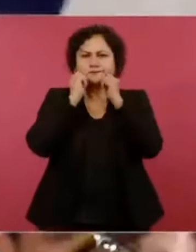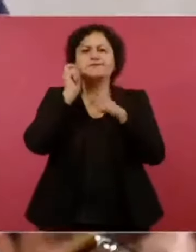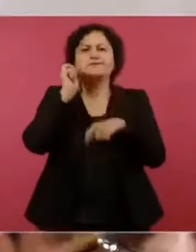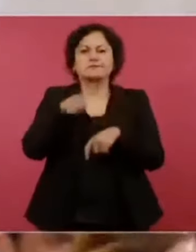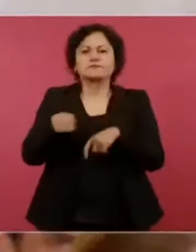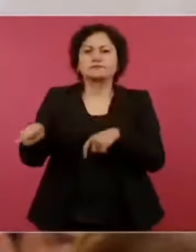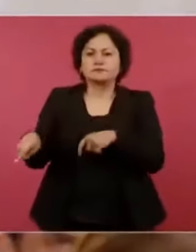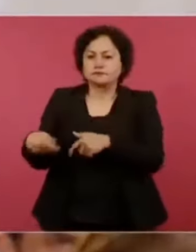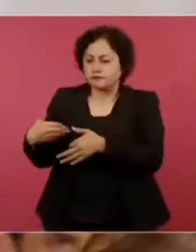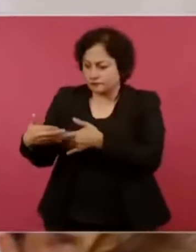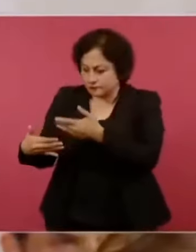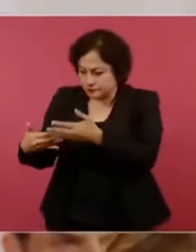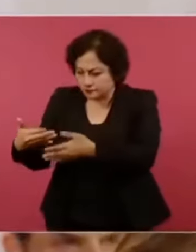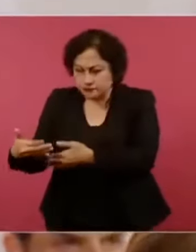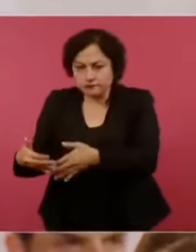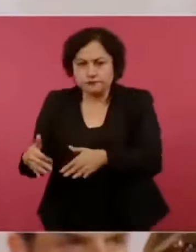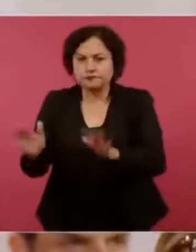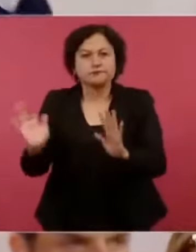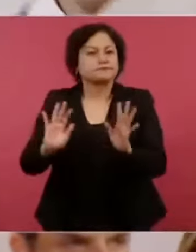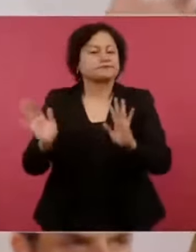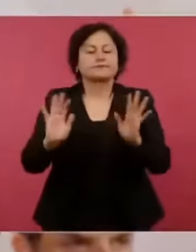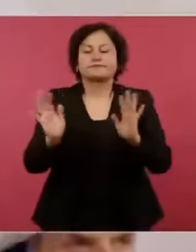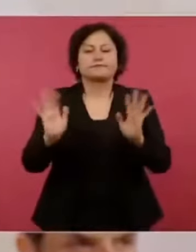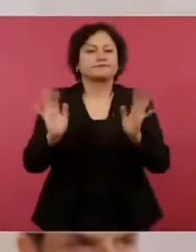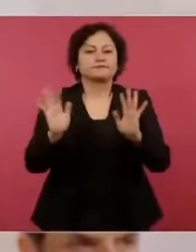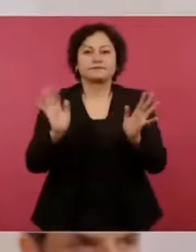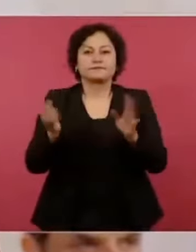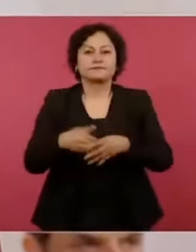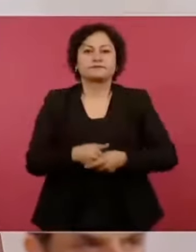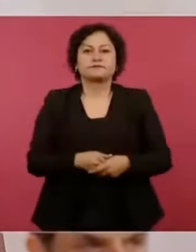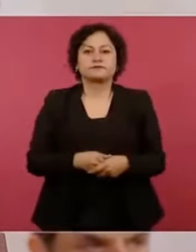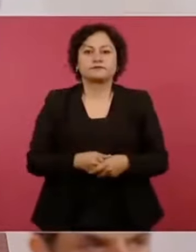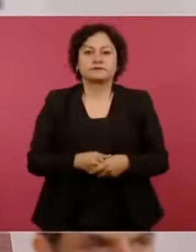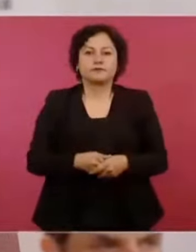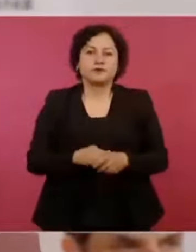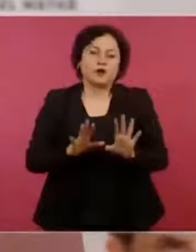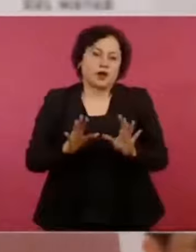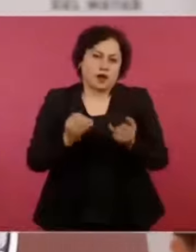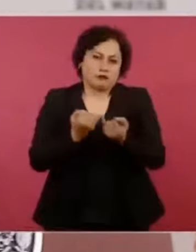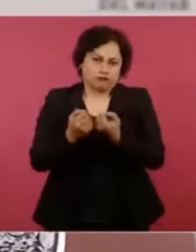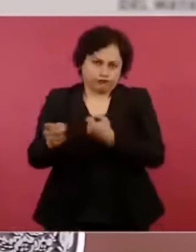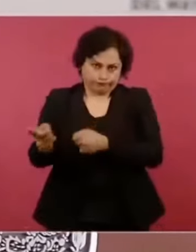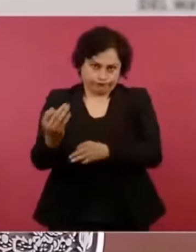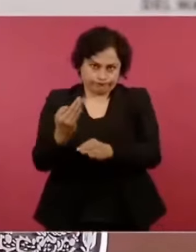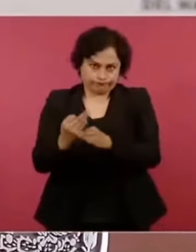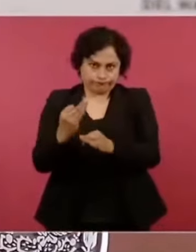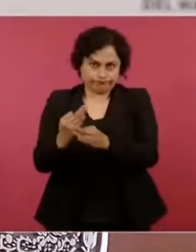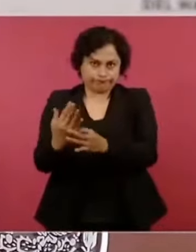que es, como tú dices,